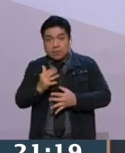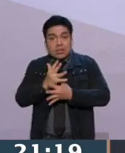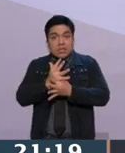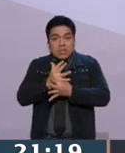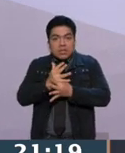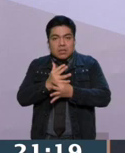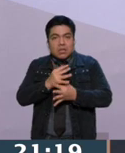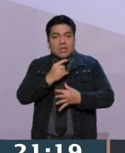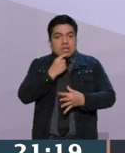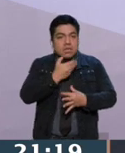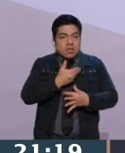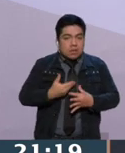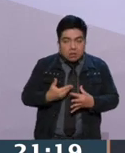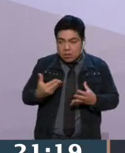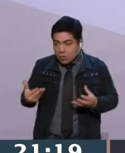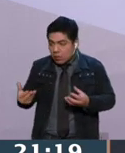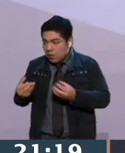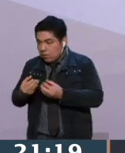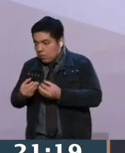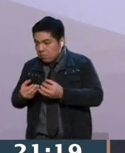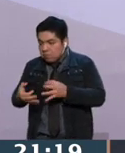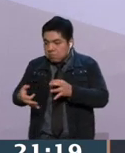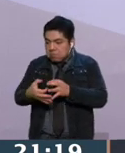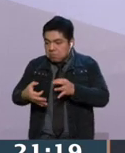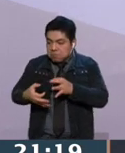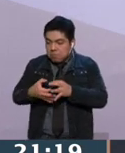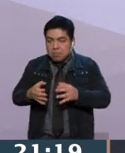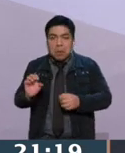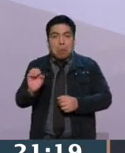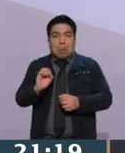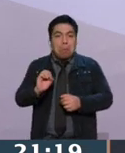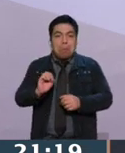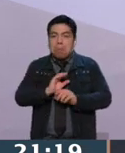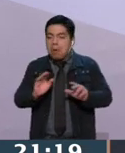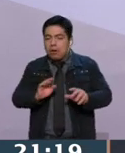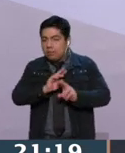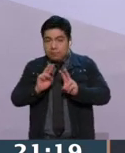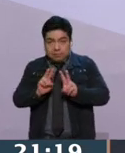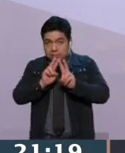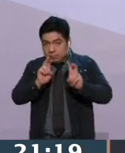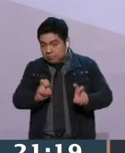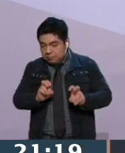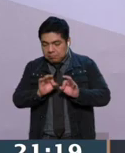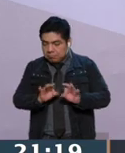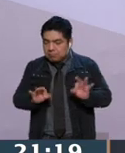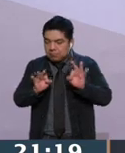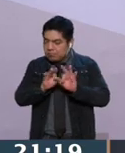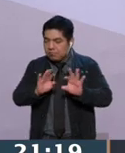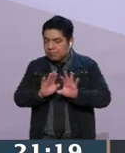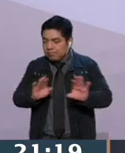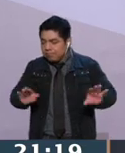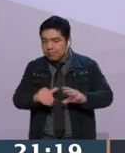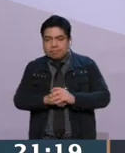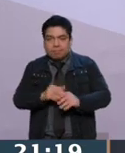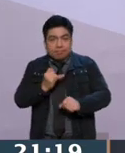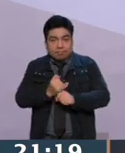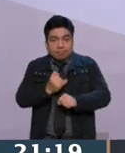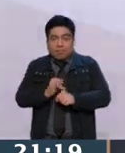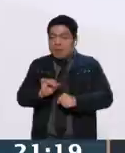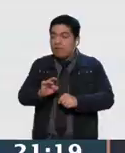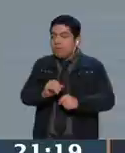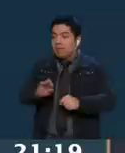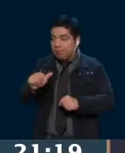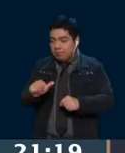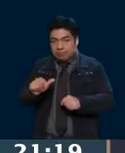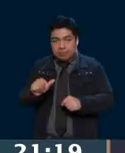que no hay vínculos con el presidente López Obrador en estas investigaciones. Me parece que era un tema importante que abordar. Pero bueno, vamos a Infodemia.